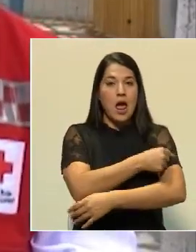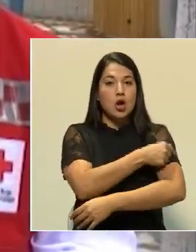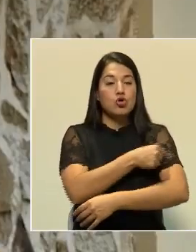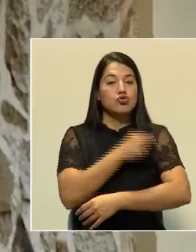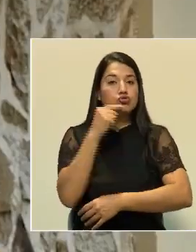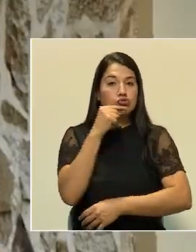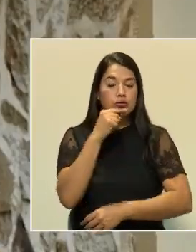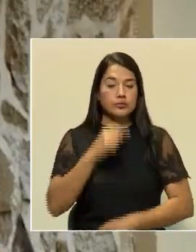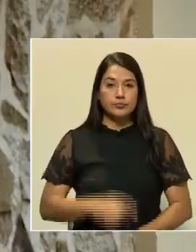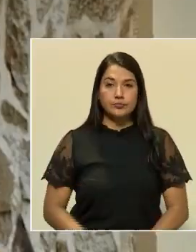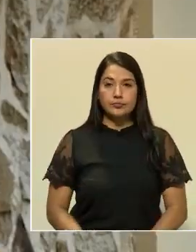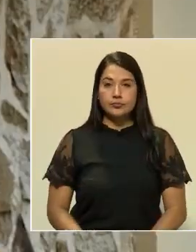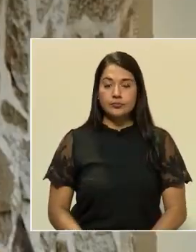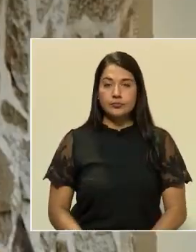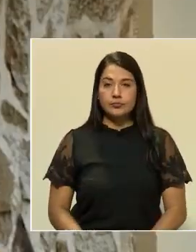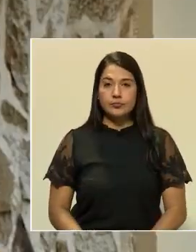costarricense.